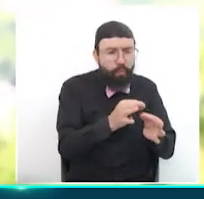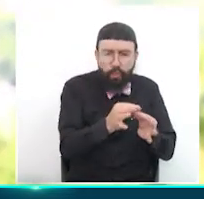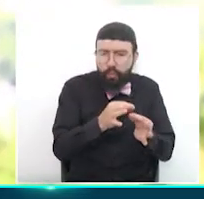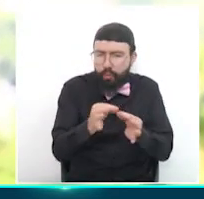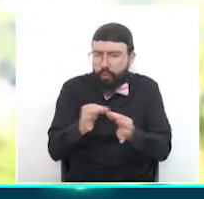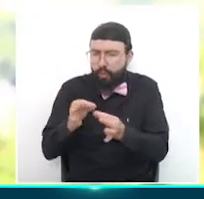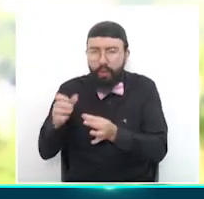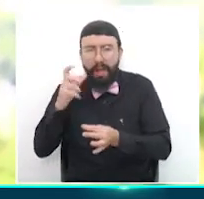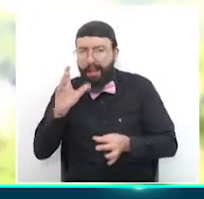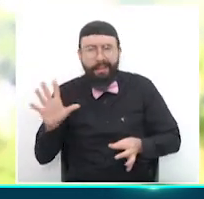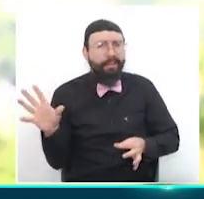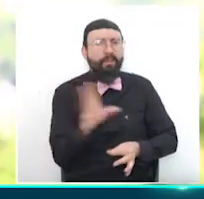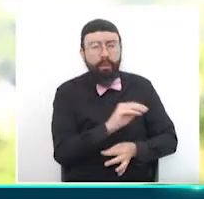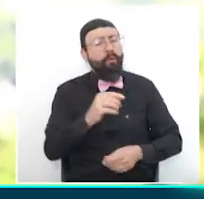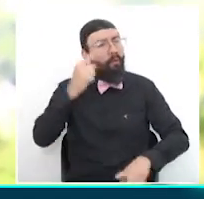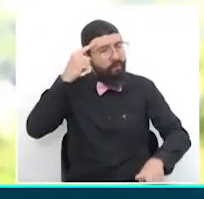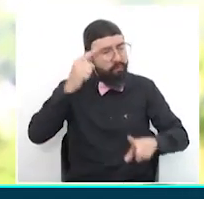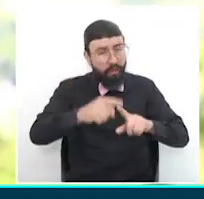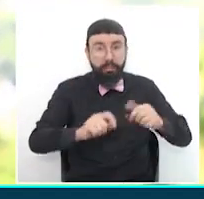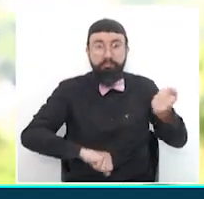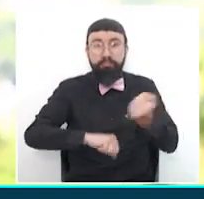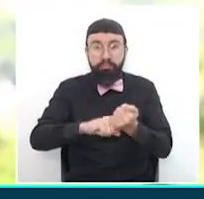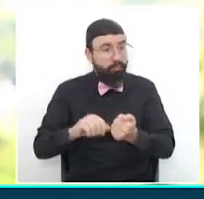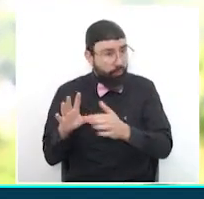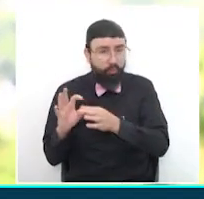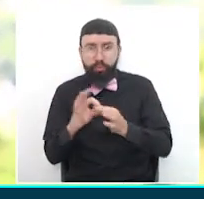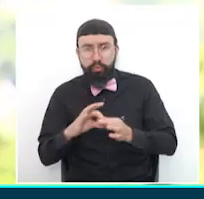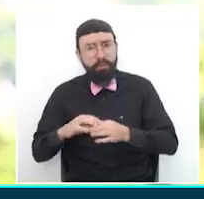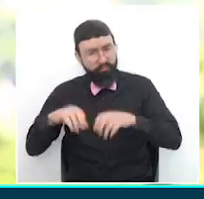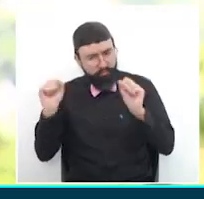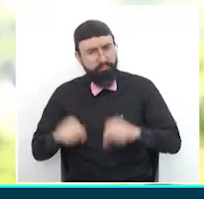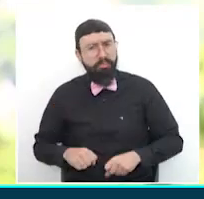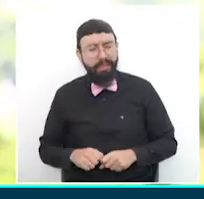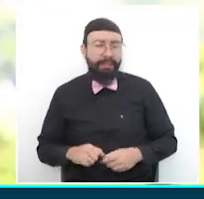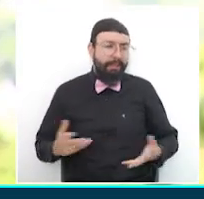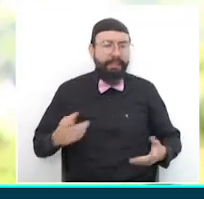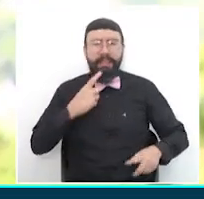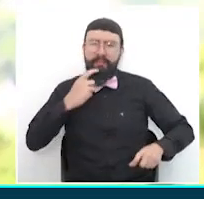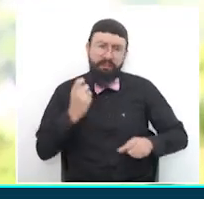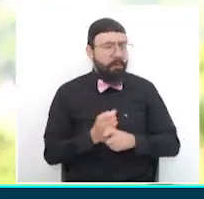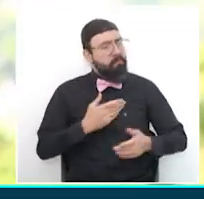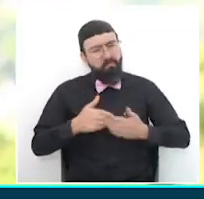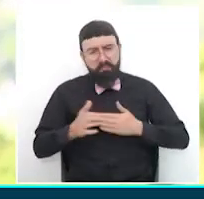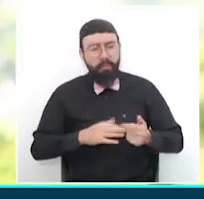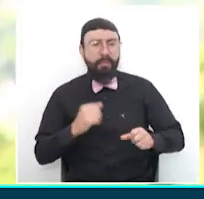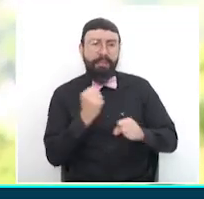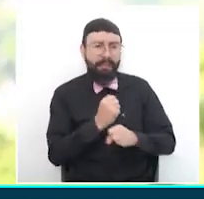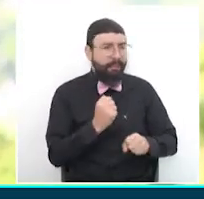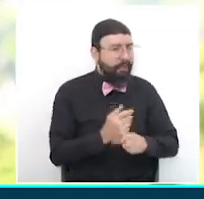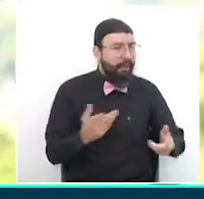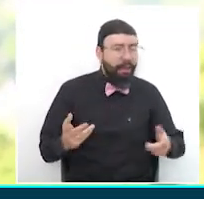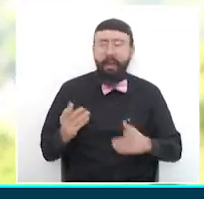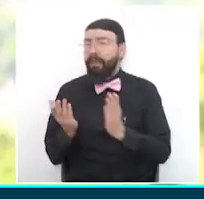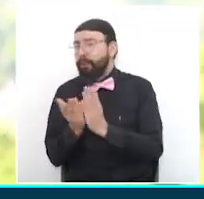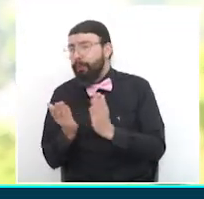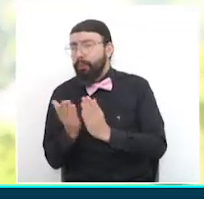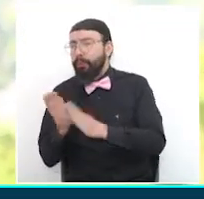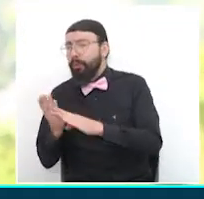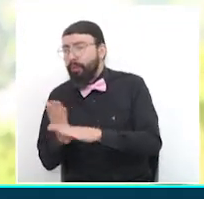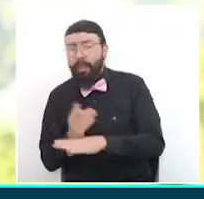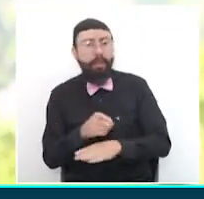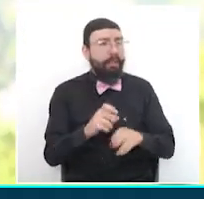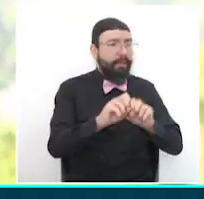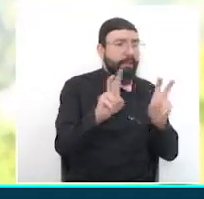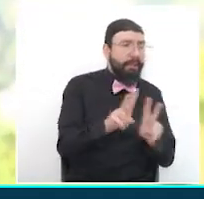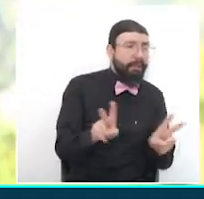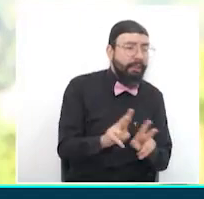este nuevo mensaje de juntos podemos, tenemos desafíos, para unos es el empleo, para otros es estudiar, para otros es el internet, para